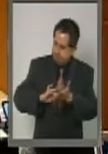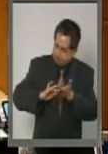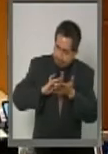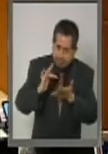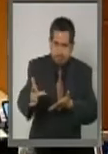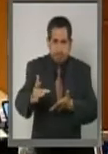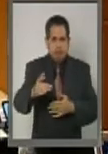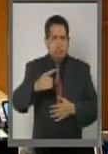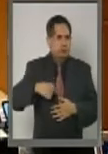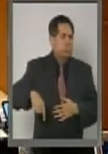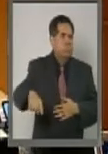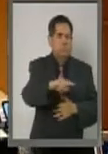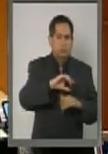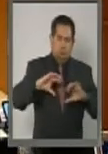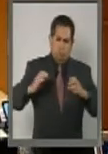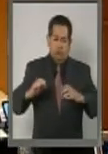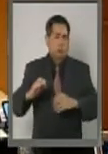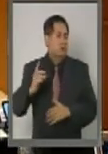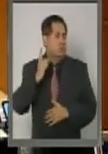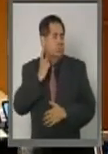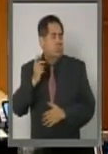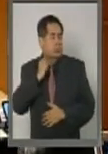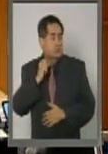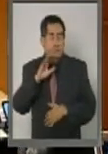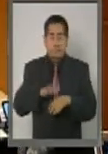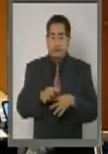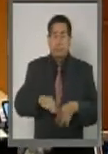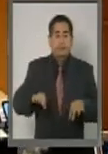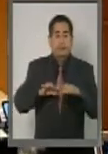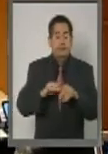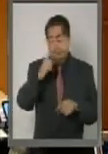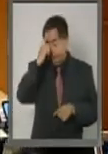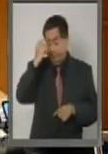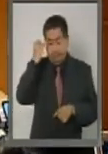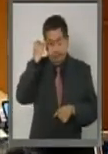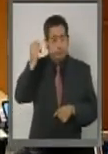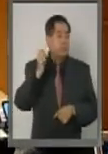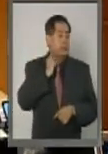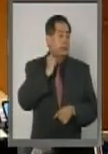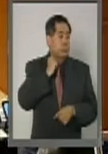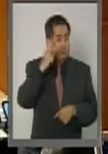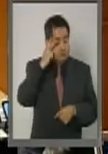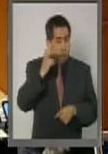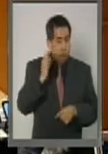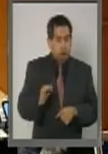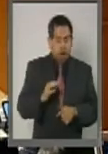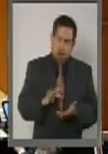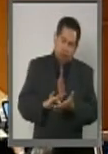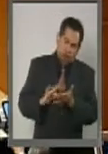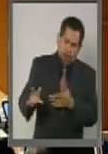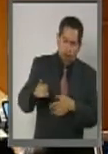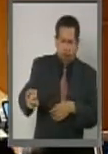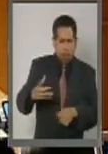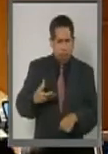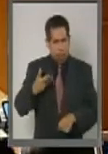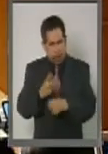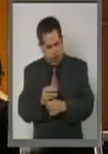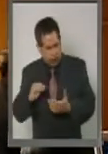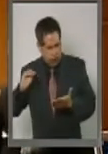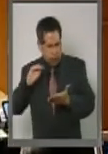al Congreso de la Unión y particularmente la iniciativa del Senado de la República, que a principios de este año fortaleció de